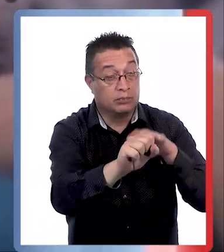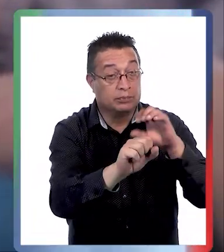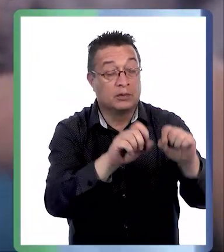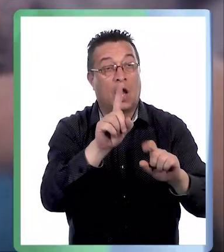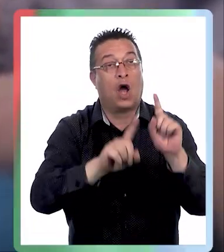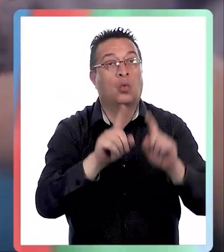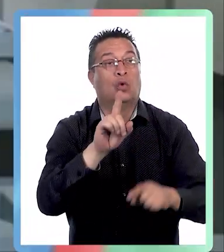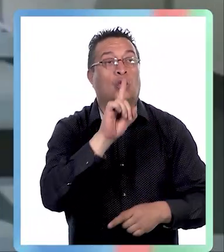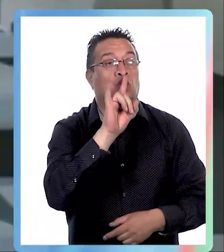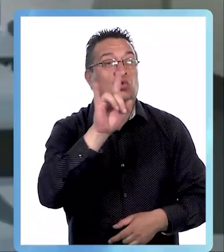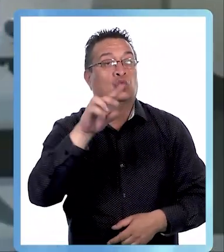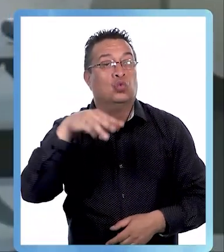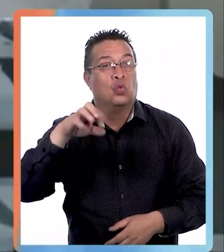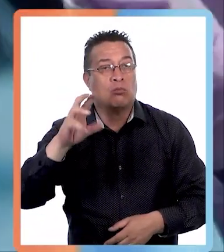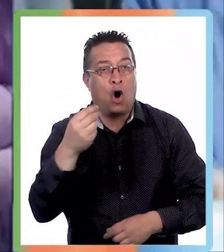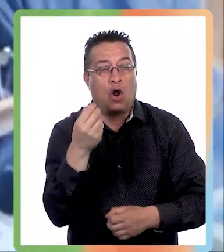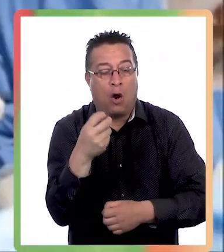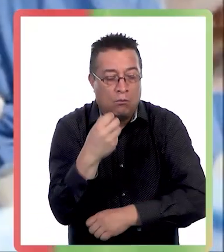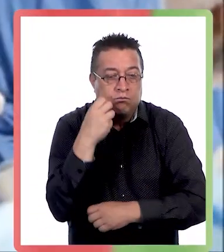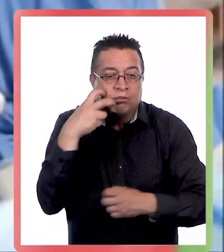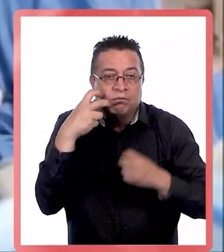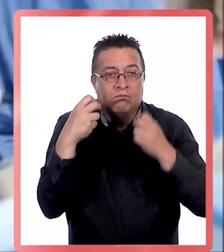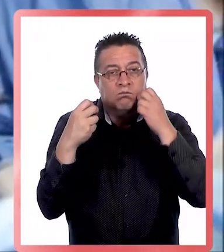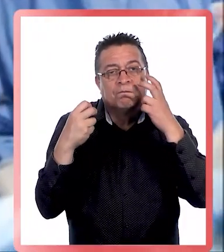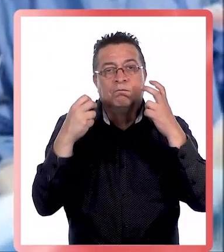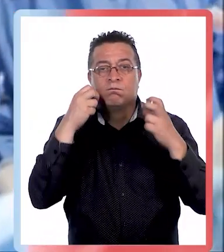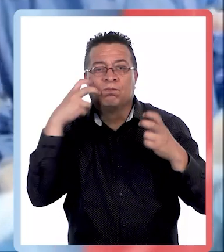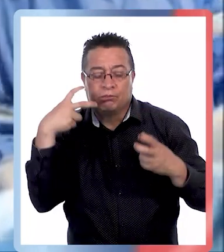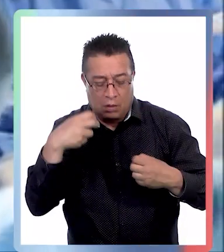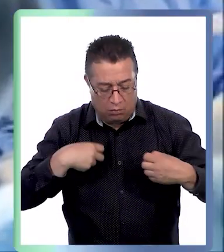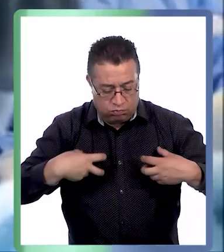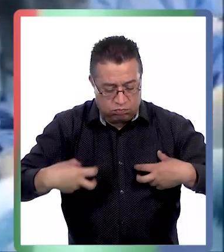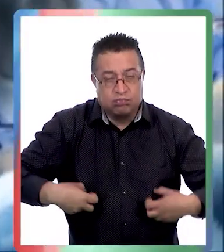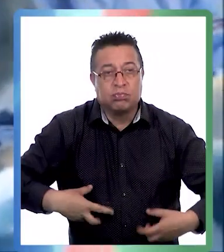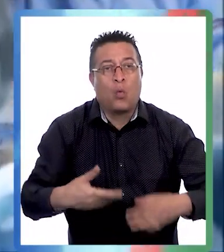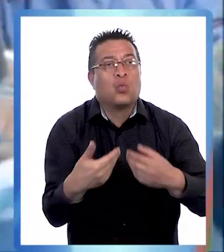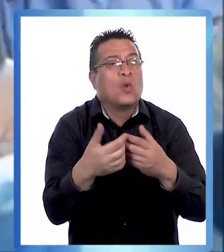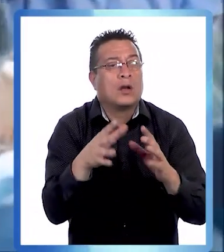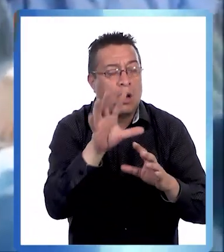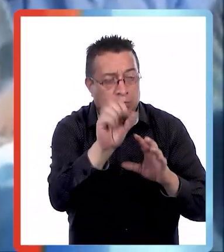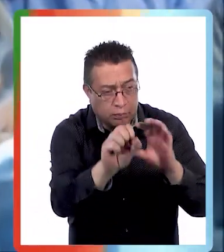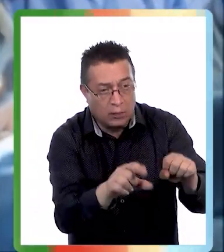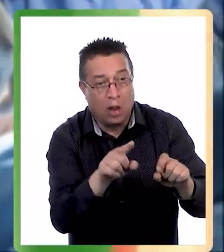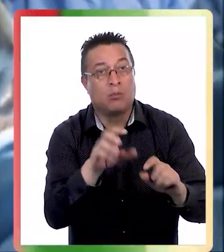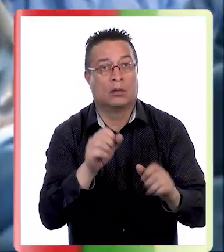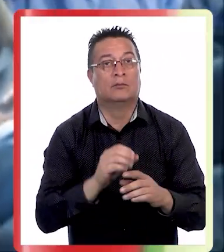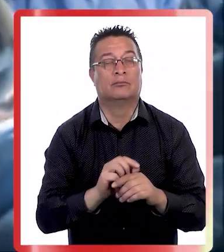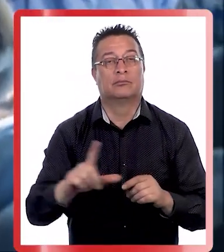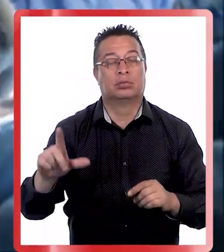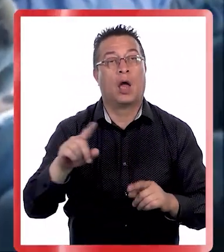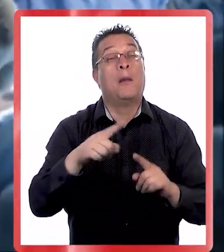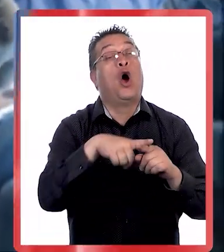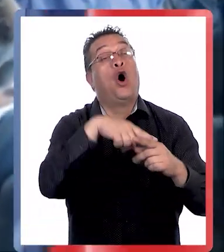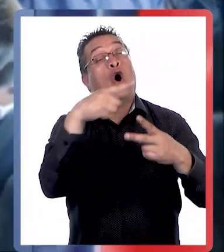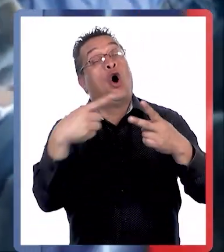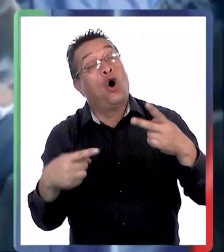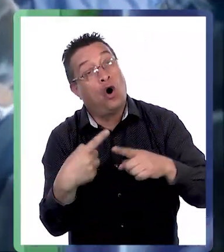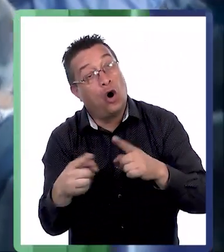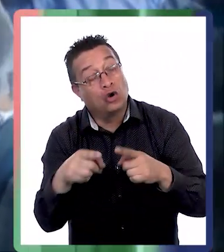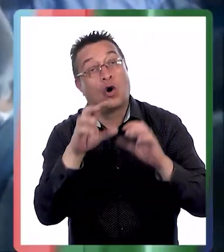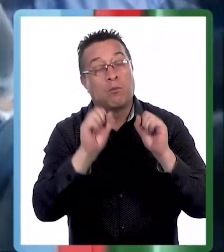algún tumor, alguna protuberancia en alguna parte del cuerpo, pero en estos otros casos donde uno empieza a sentir estos síntomas